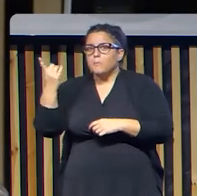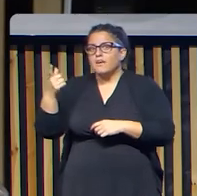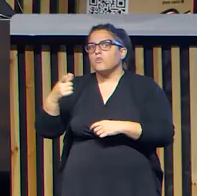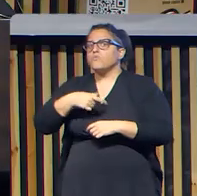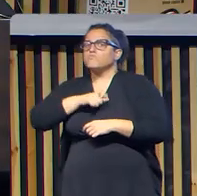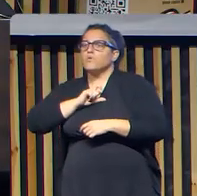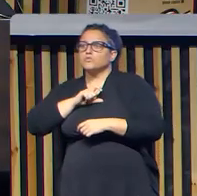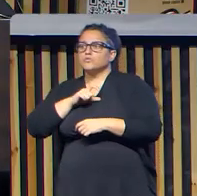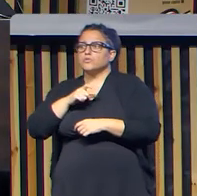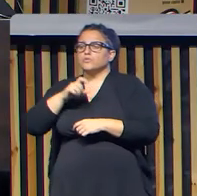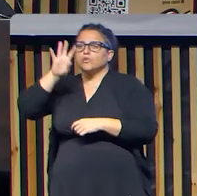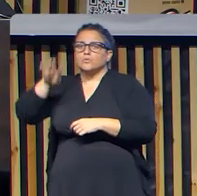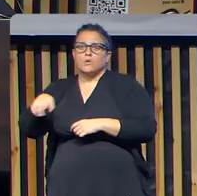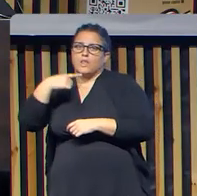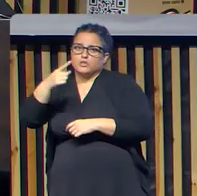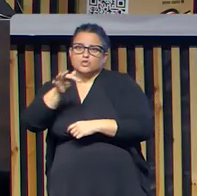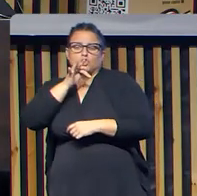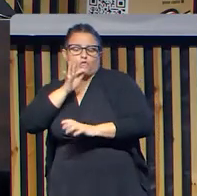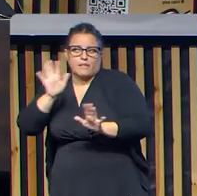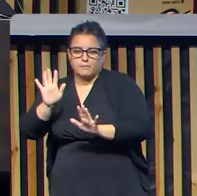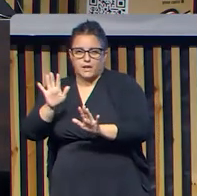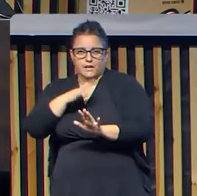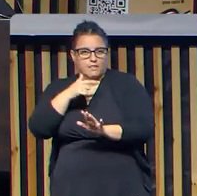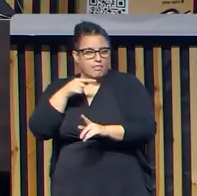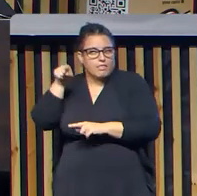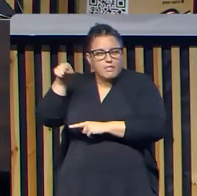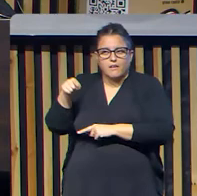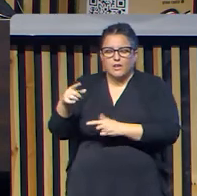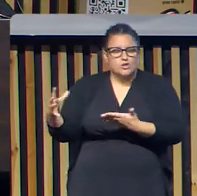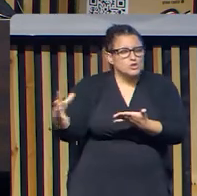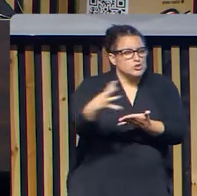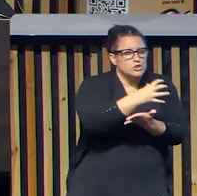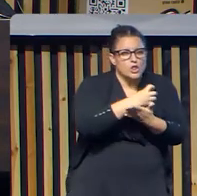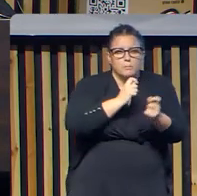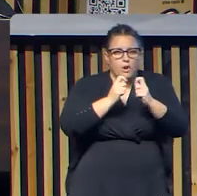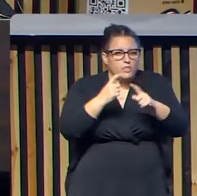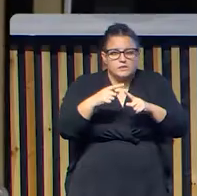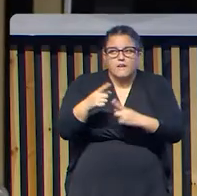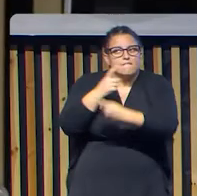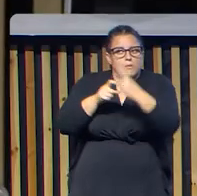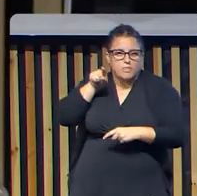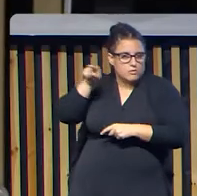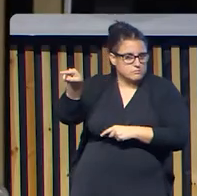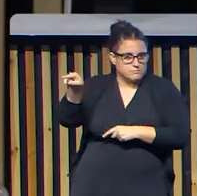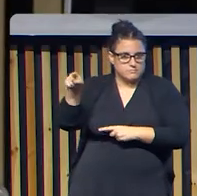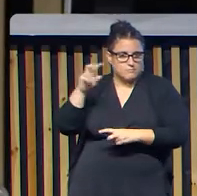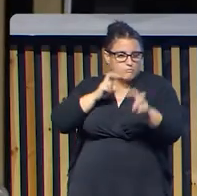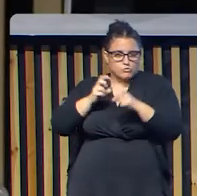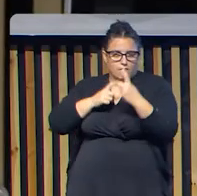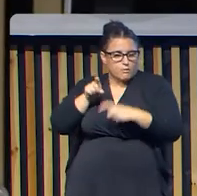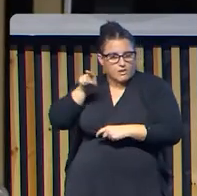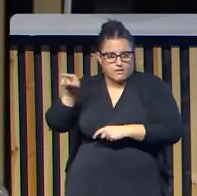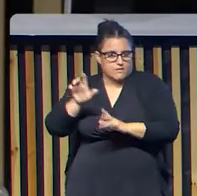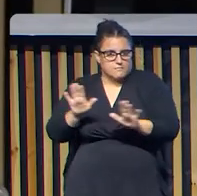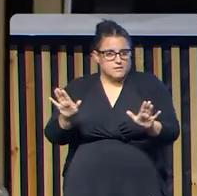ha confirmado así que bueno era la Fuente a la que todos hacían caso esto es